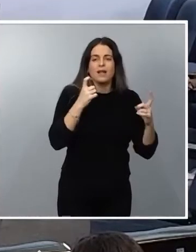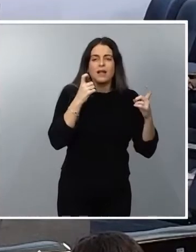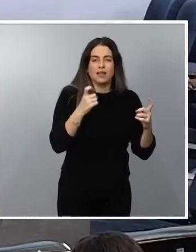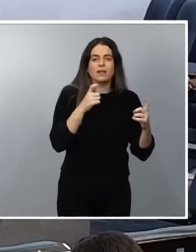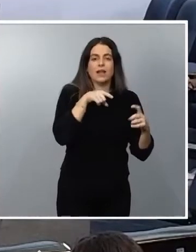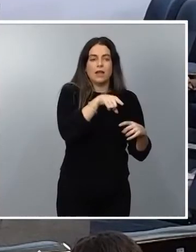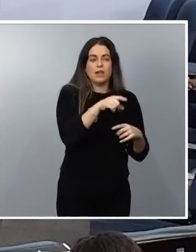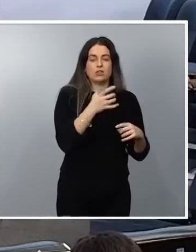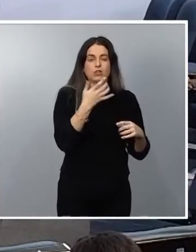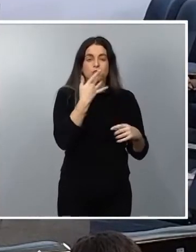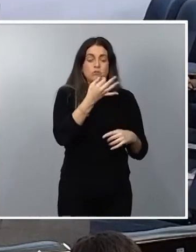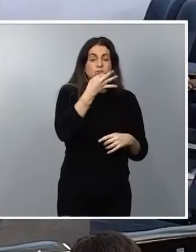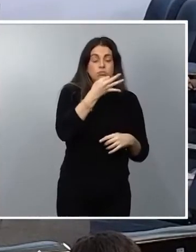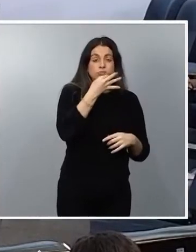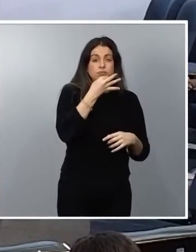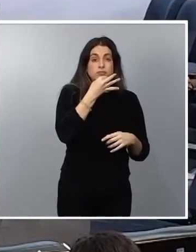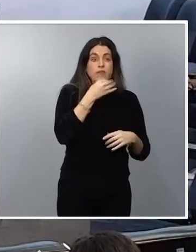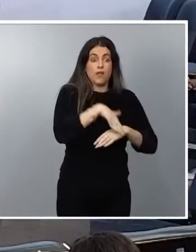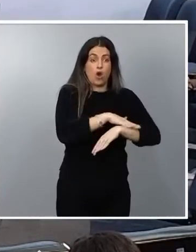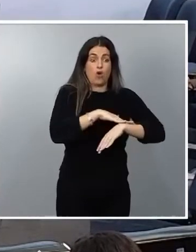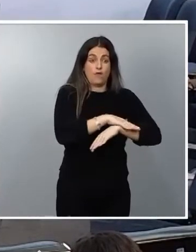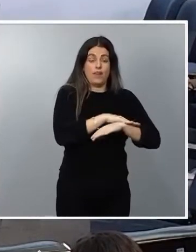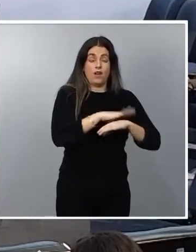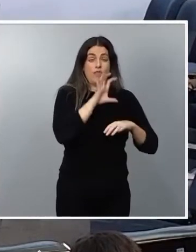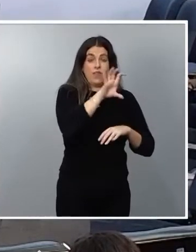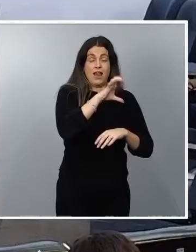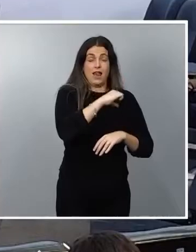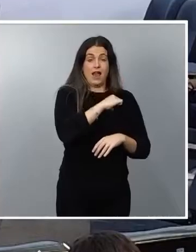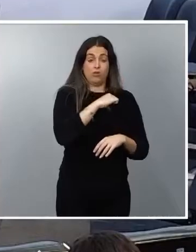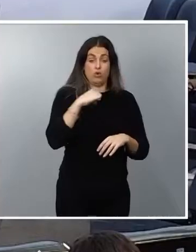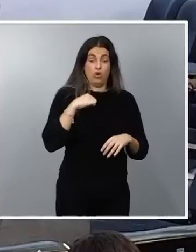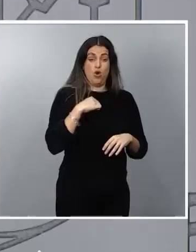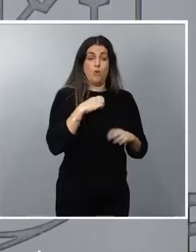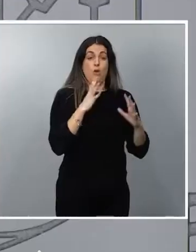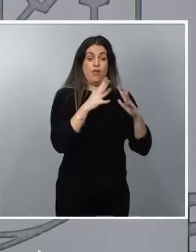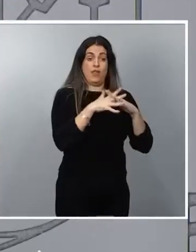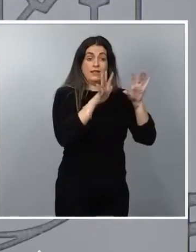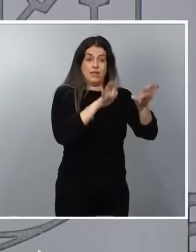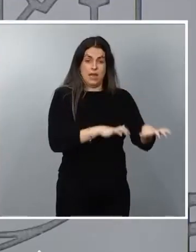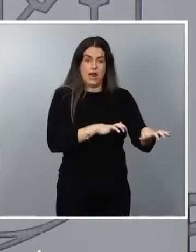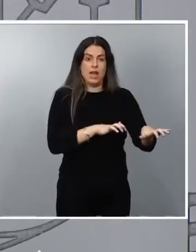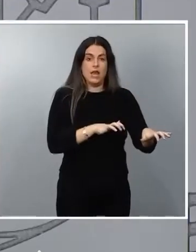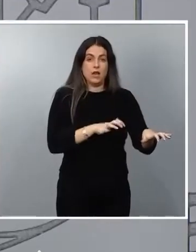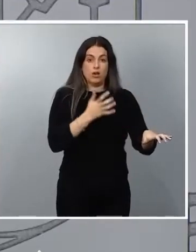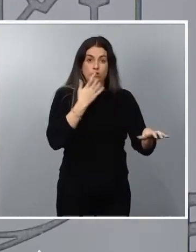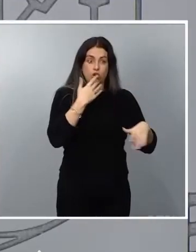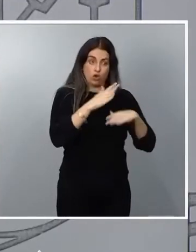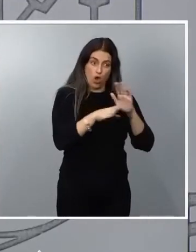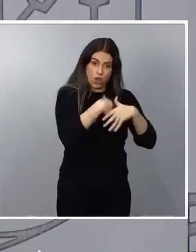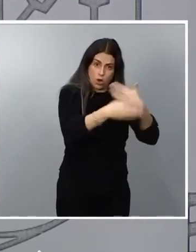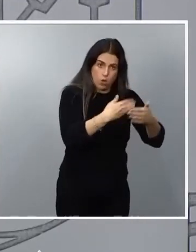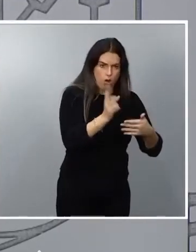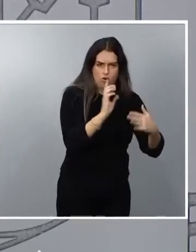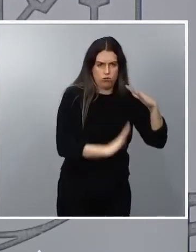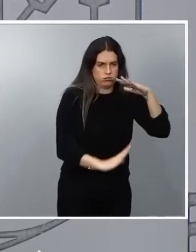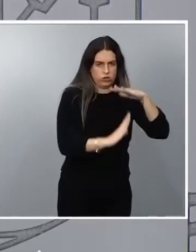anunciada por el gobierno de Castilla y león impedir que esta tropelía se consume y de tranquilidad de tranquilidad a las